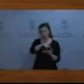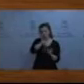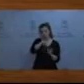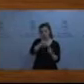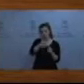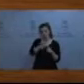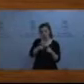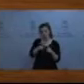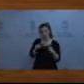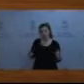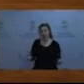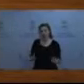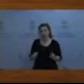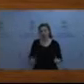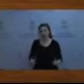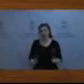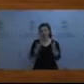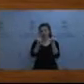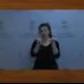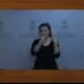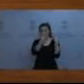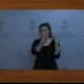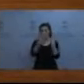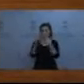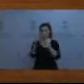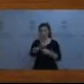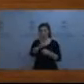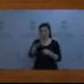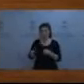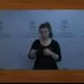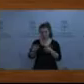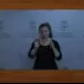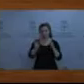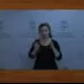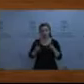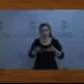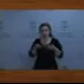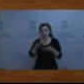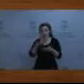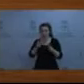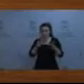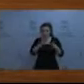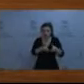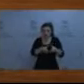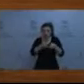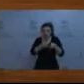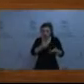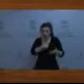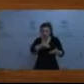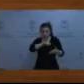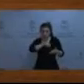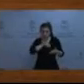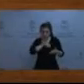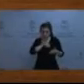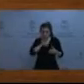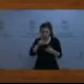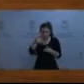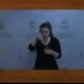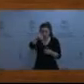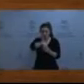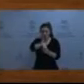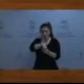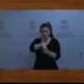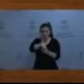acción de rescate de 77 personas llevada a cabo por una fragata española, que está dentro del dispositivo que la Unión